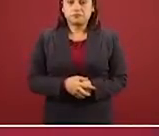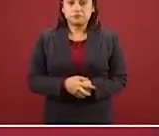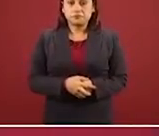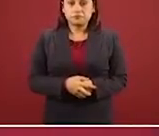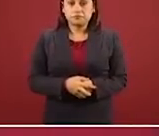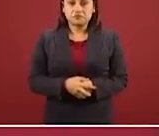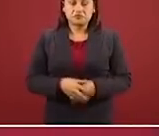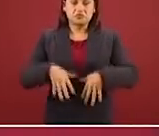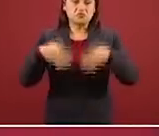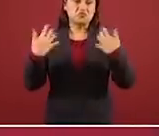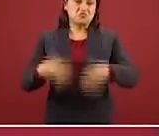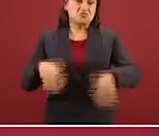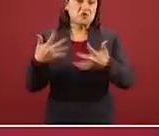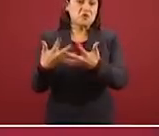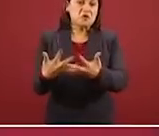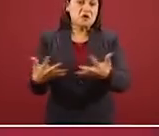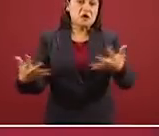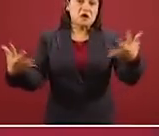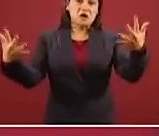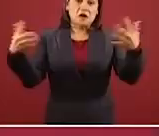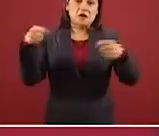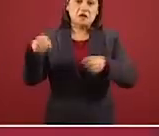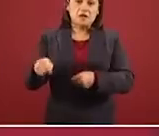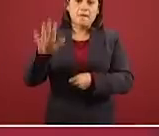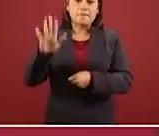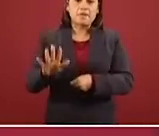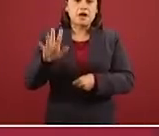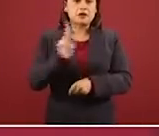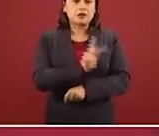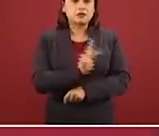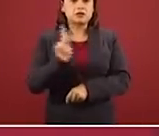un parque industrial en tierra.